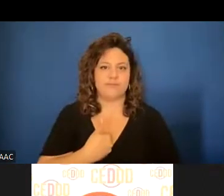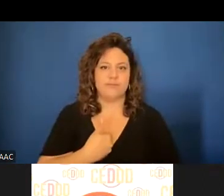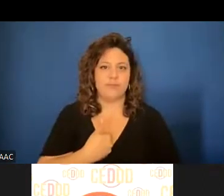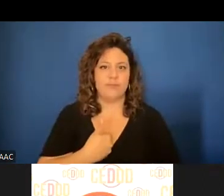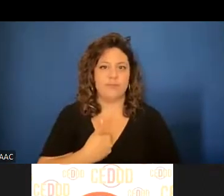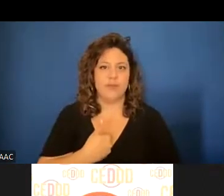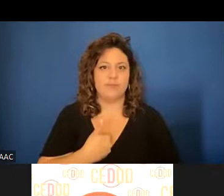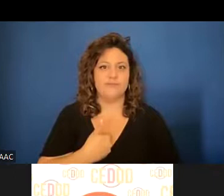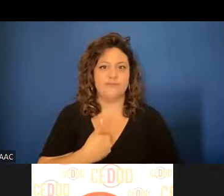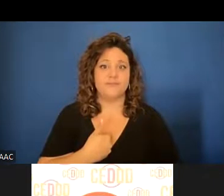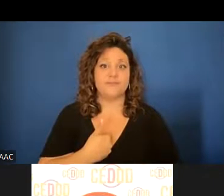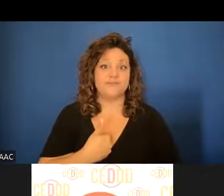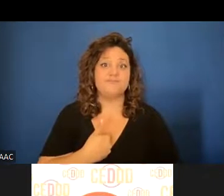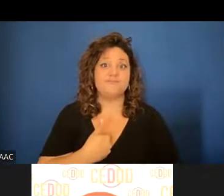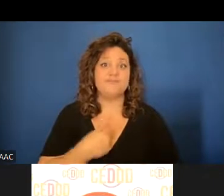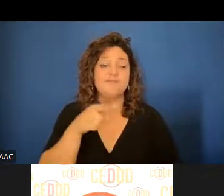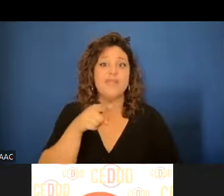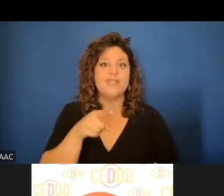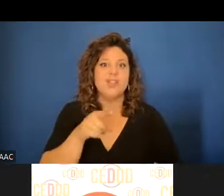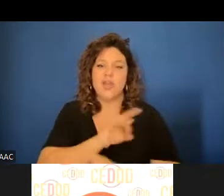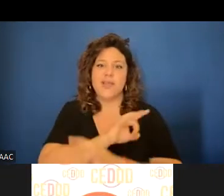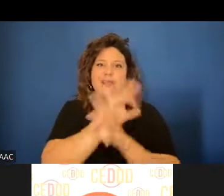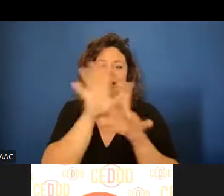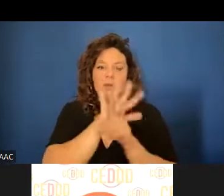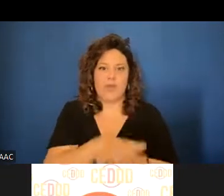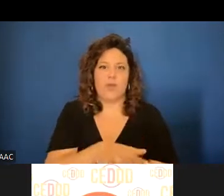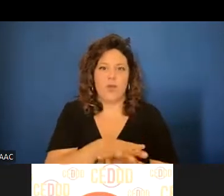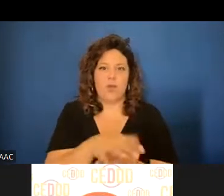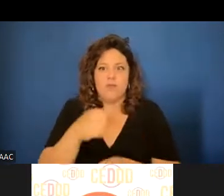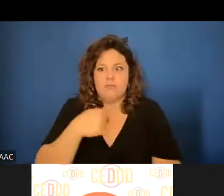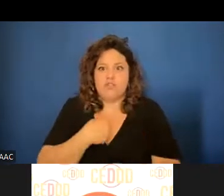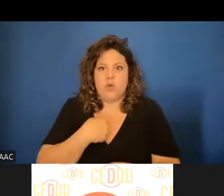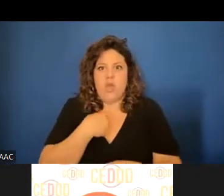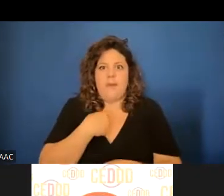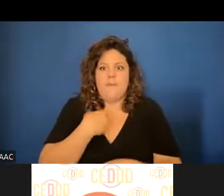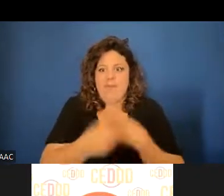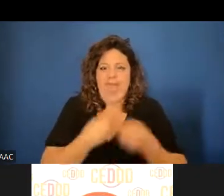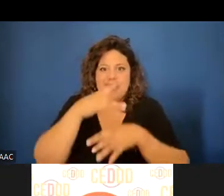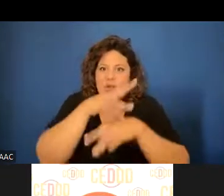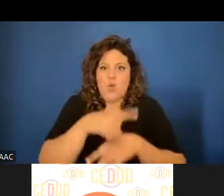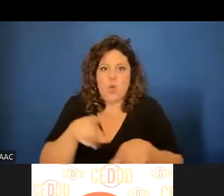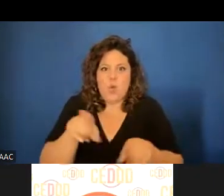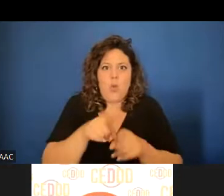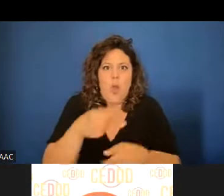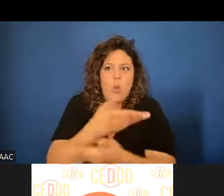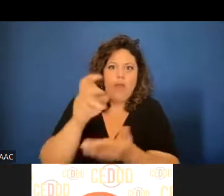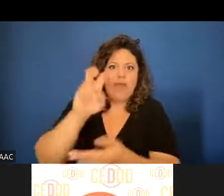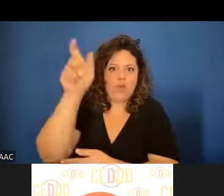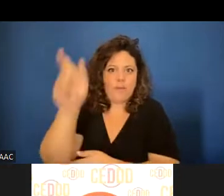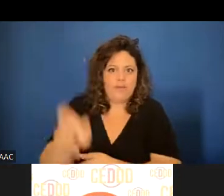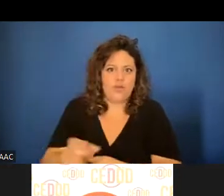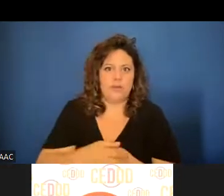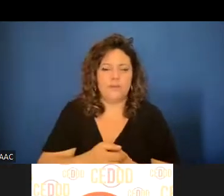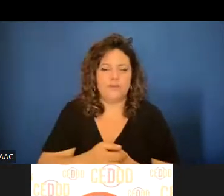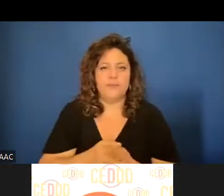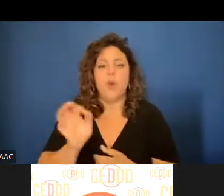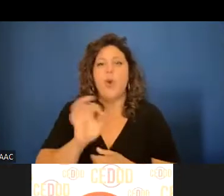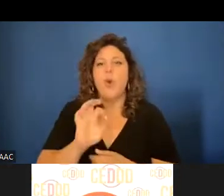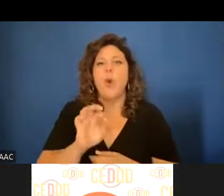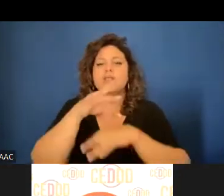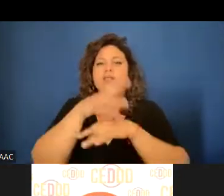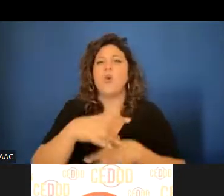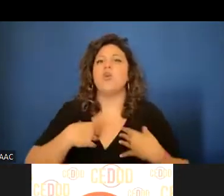muy diversas, y es verdad que, bueno, que nos crea incertidumbre porque, bueno, a nosotros siempre nos gusta movernos con una cierta seguridad y